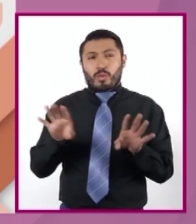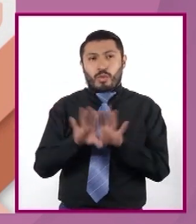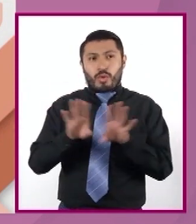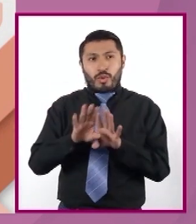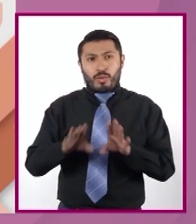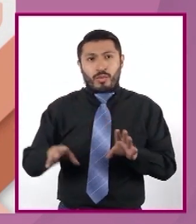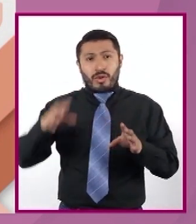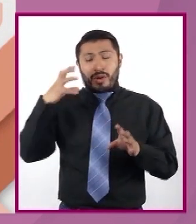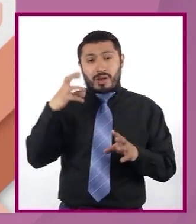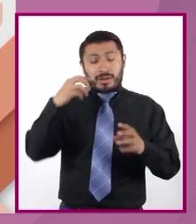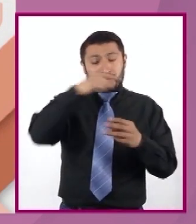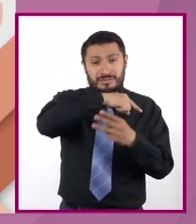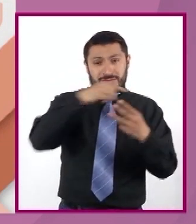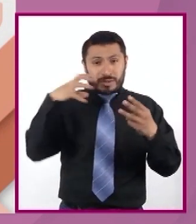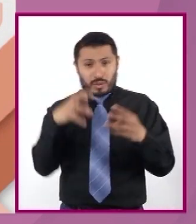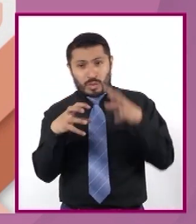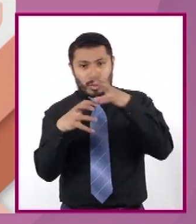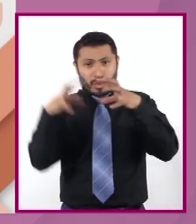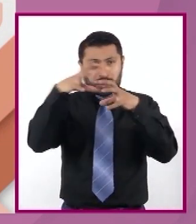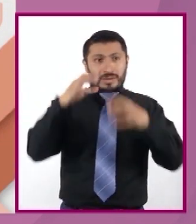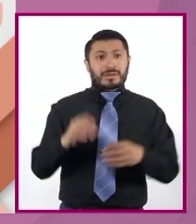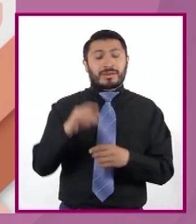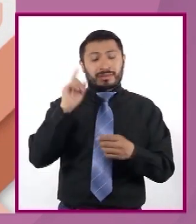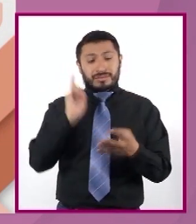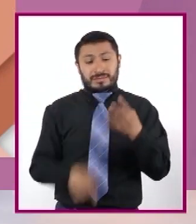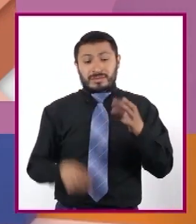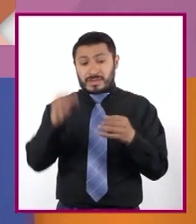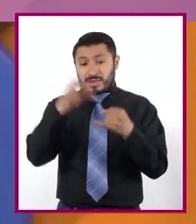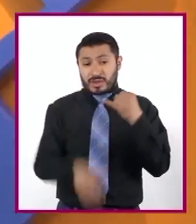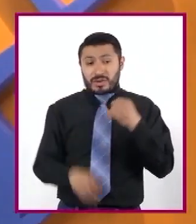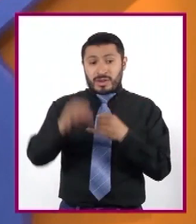en 3 capas y el orbe es extenso.